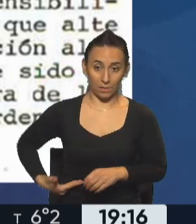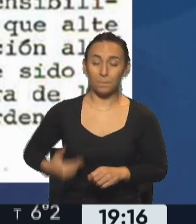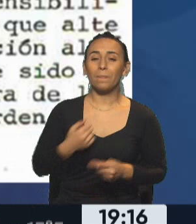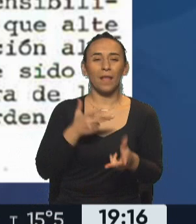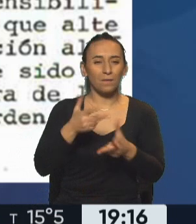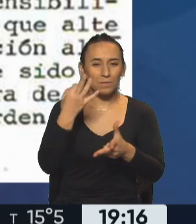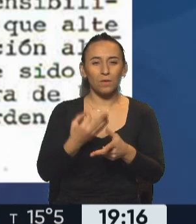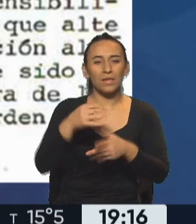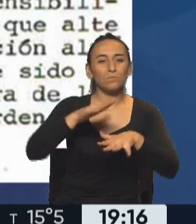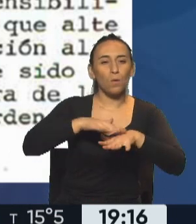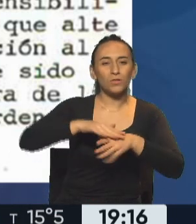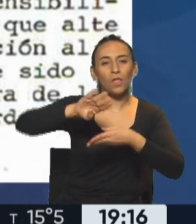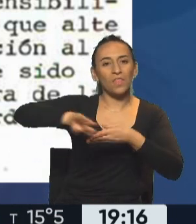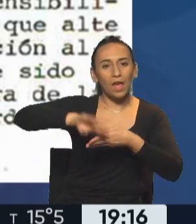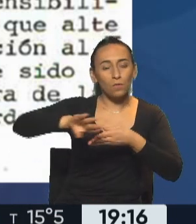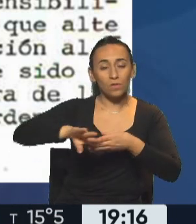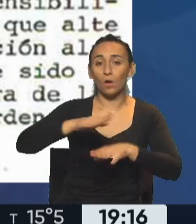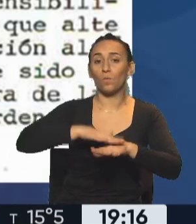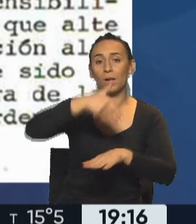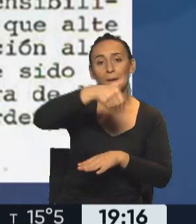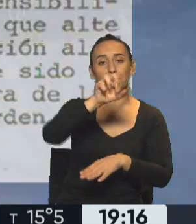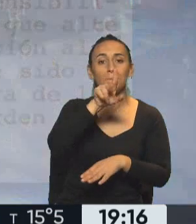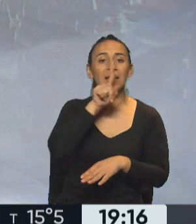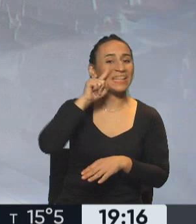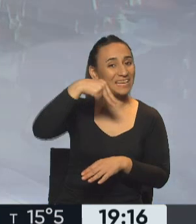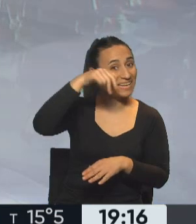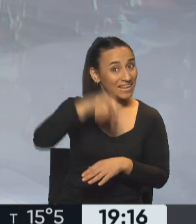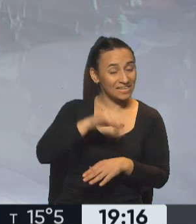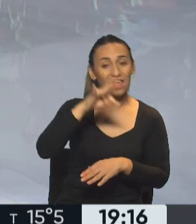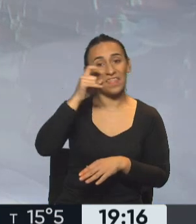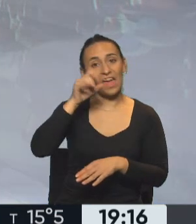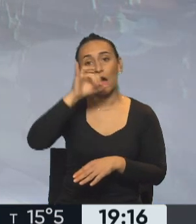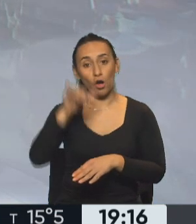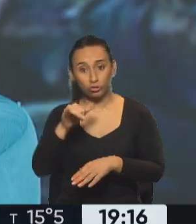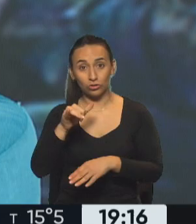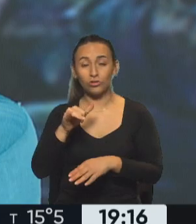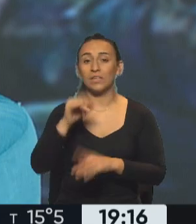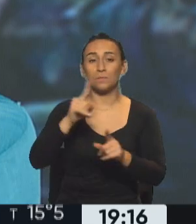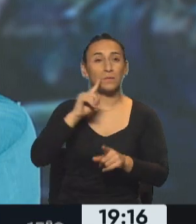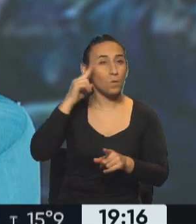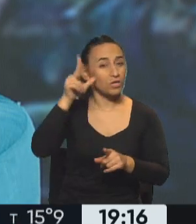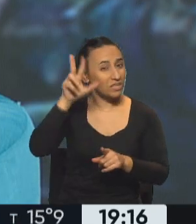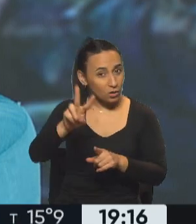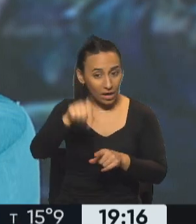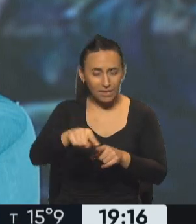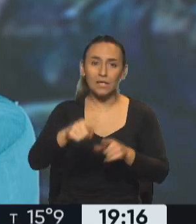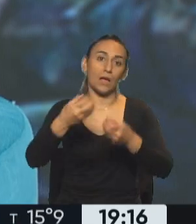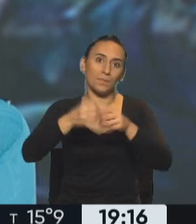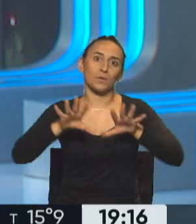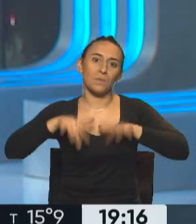de endeudamiento que surge con Martínez de Hoz Naturalmente. y que ya para comienzos de 1982 tenemos manifestaciones de la CGT.